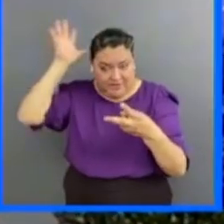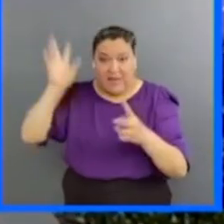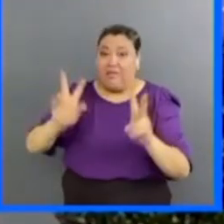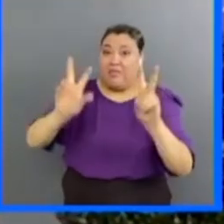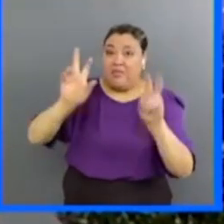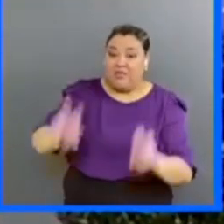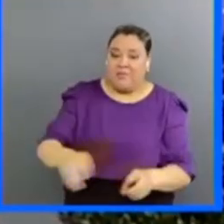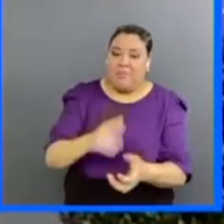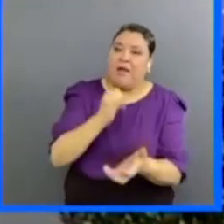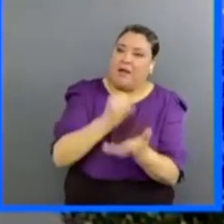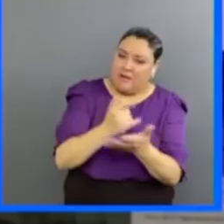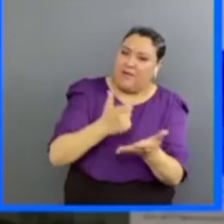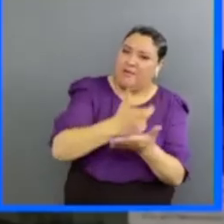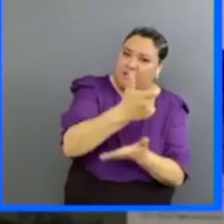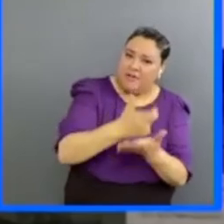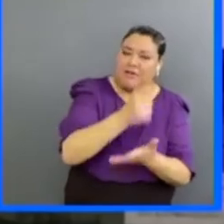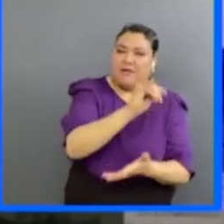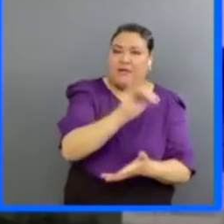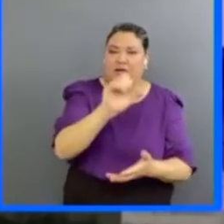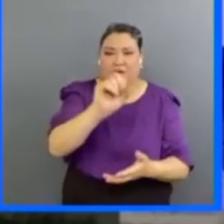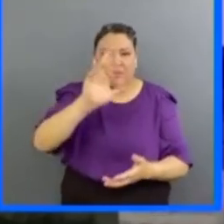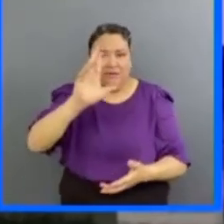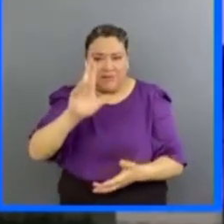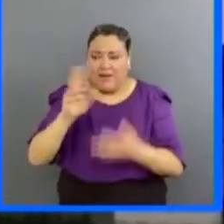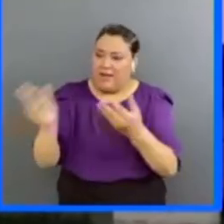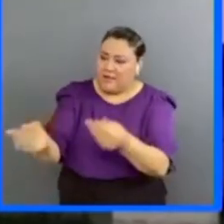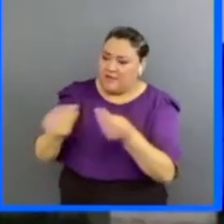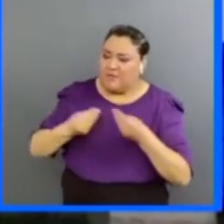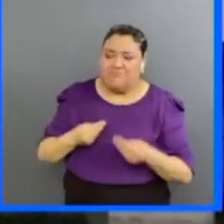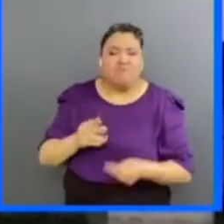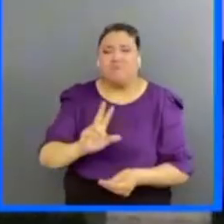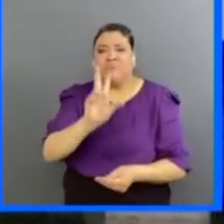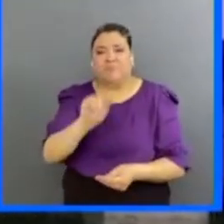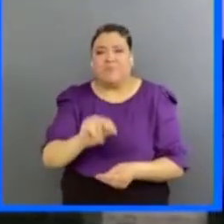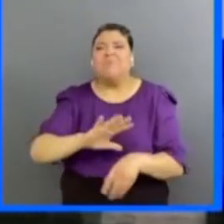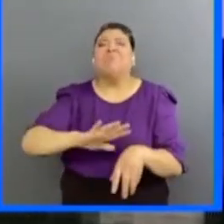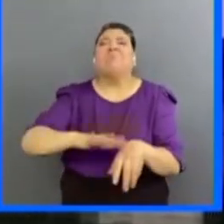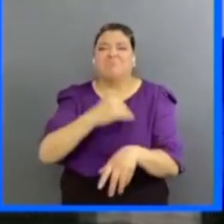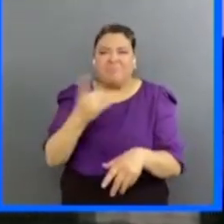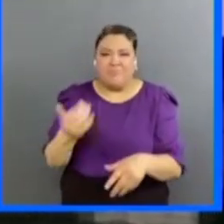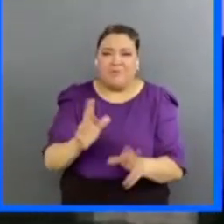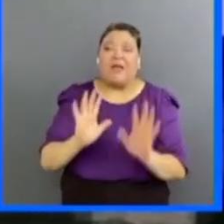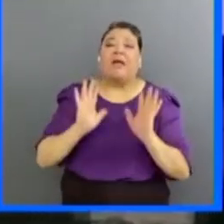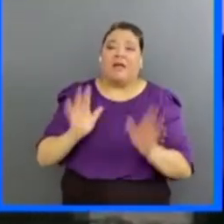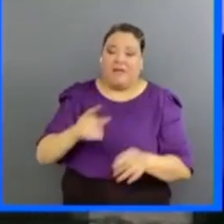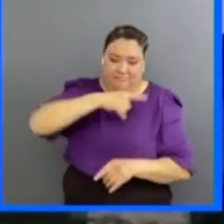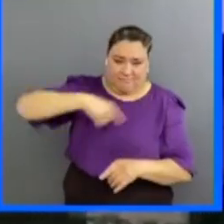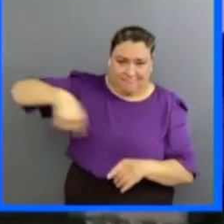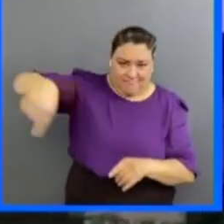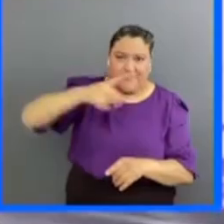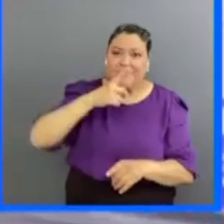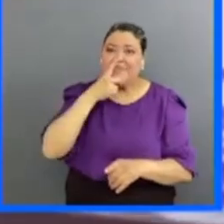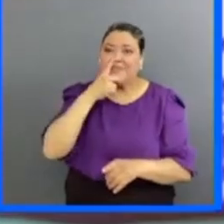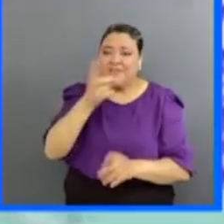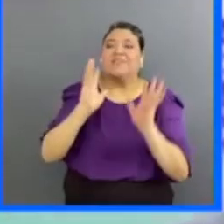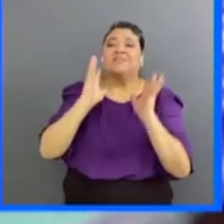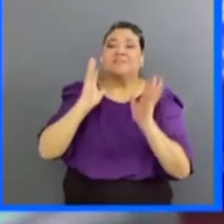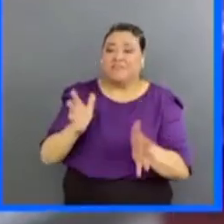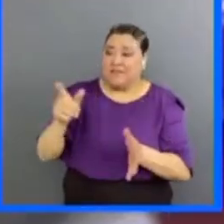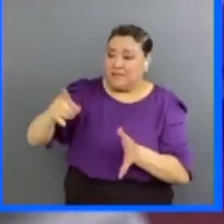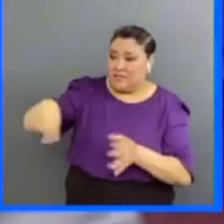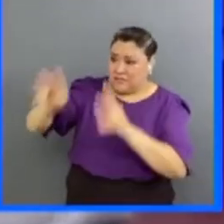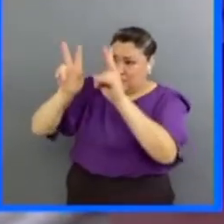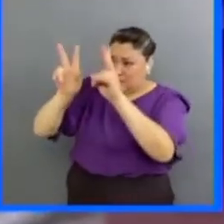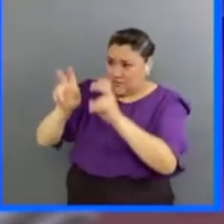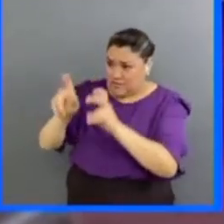por impuestos sobre la renta. No lo revisará porque, de acuerdo con ministras y ministros, ninguno de los asuntos representa